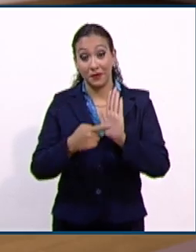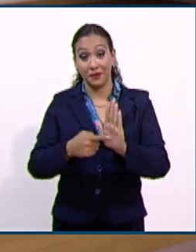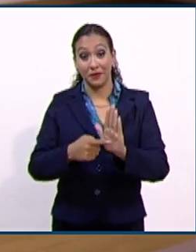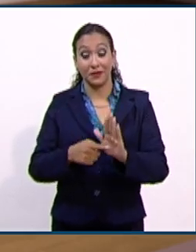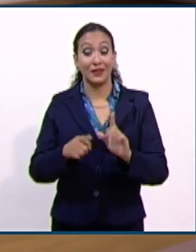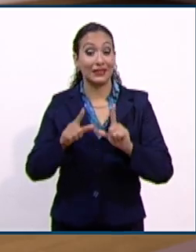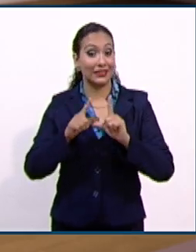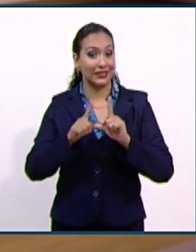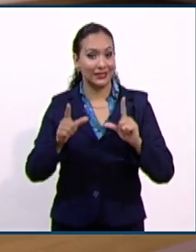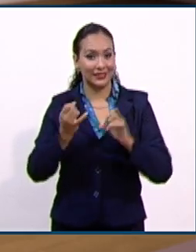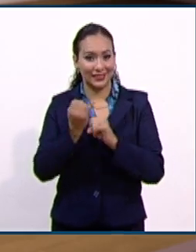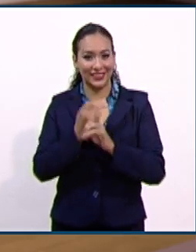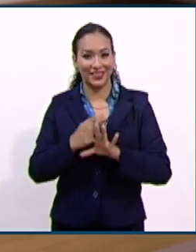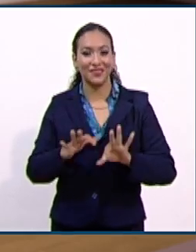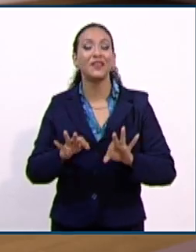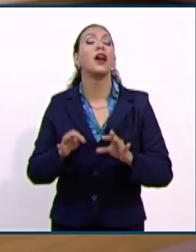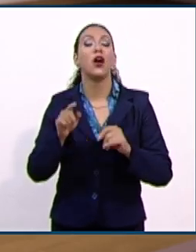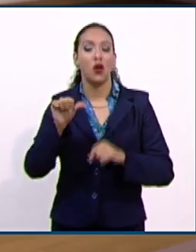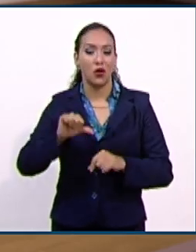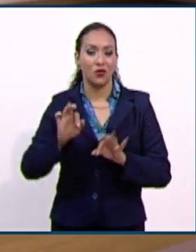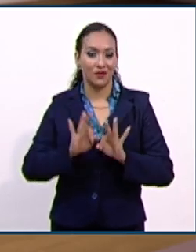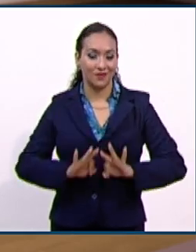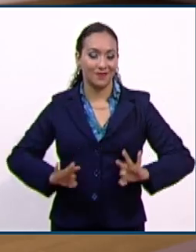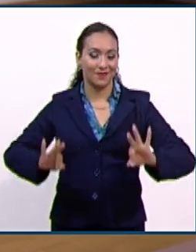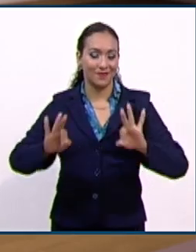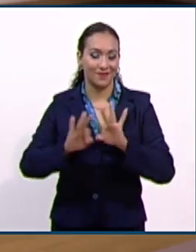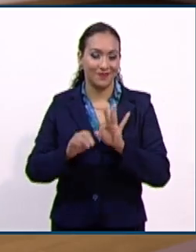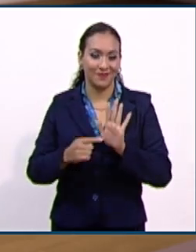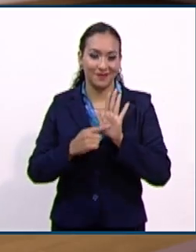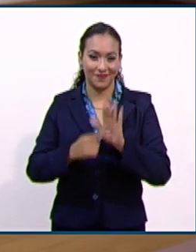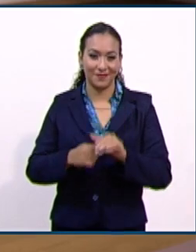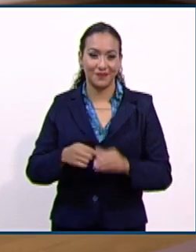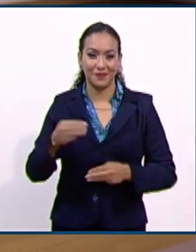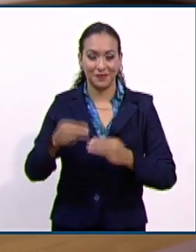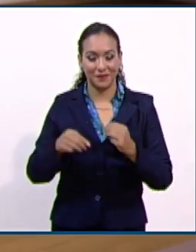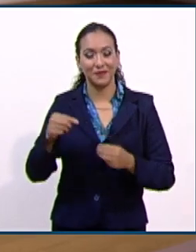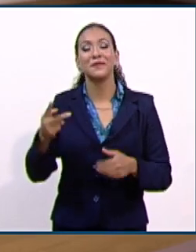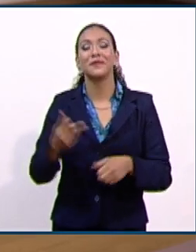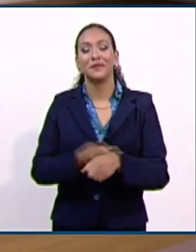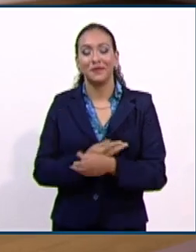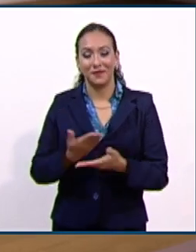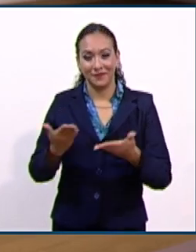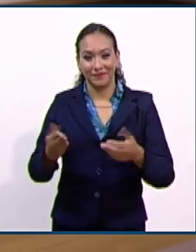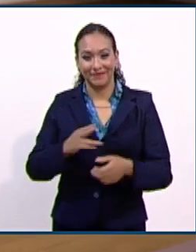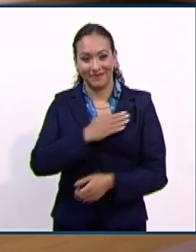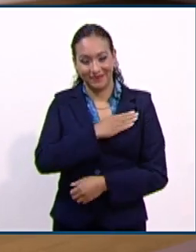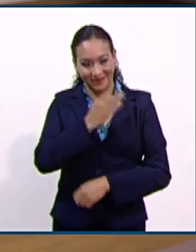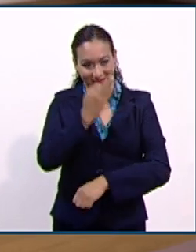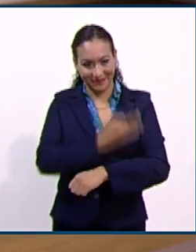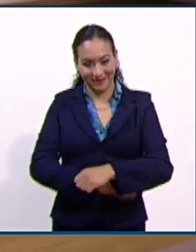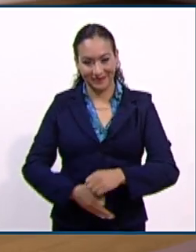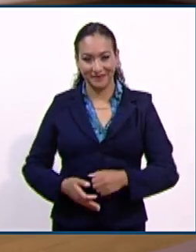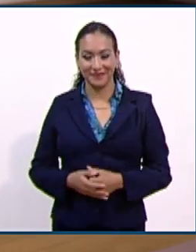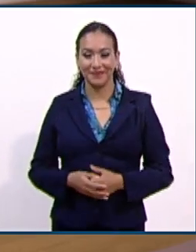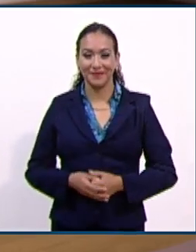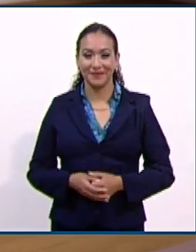la información de lo que resolvieron esta tarde las y los ministros en sesión del Pleno. Muy buenas tardes, Mario. Adelante con tu